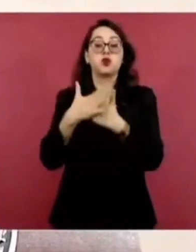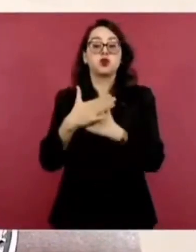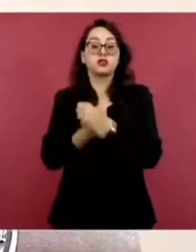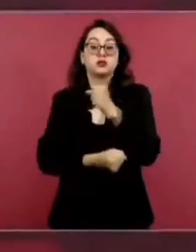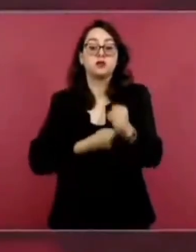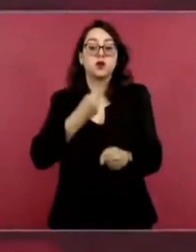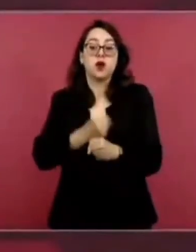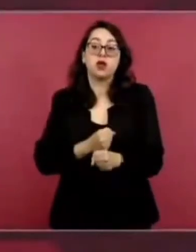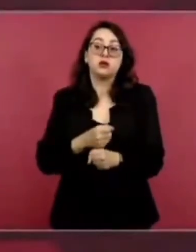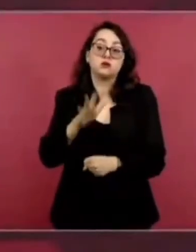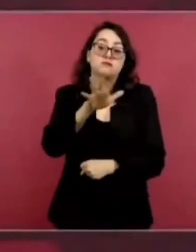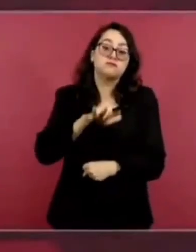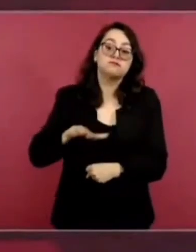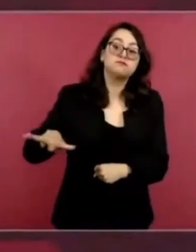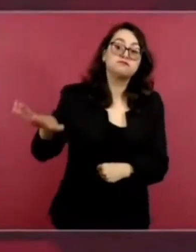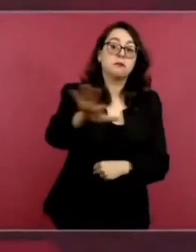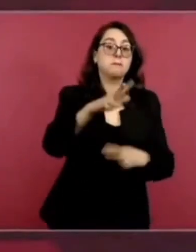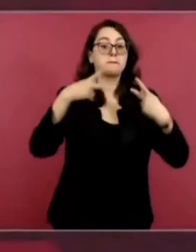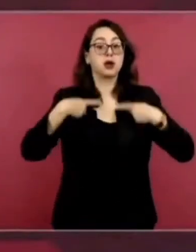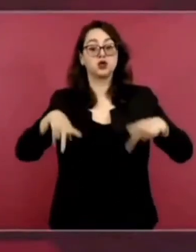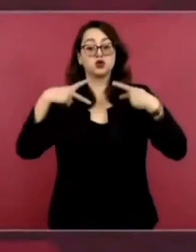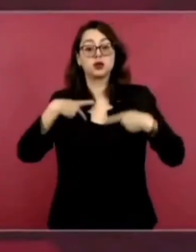Y el procedimiento